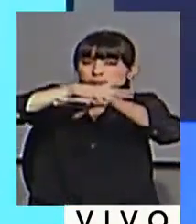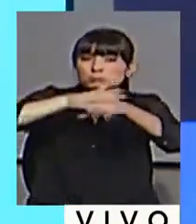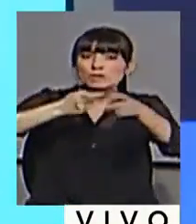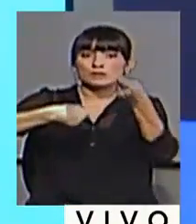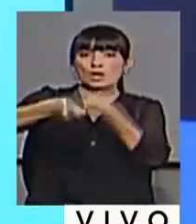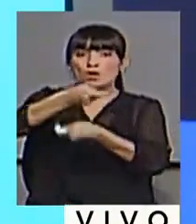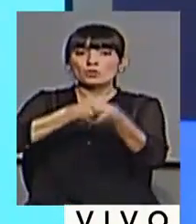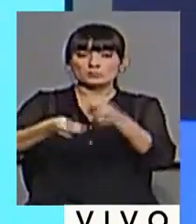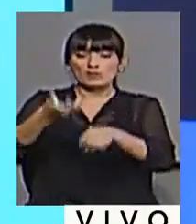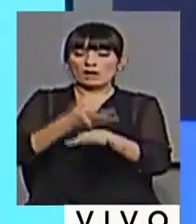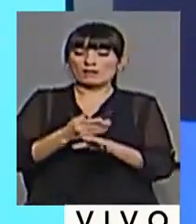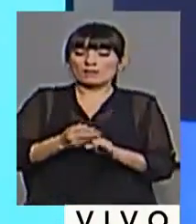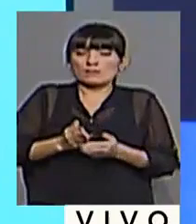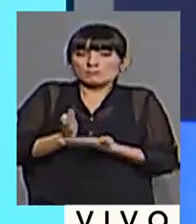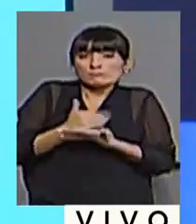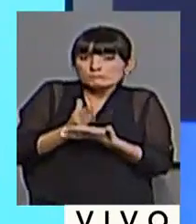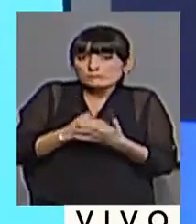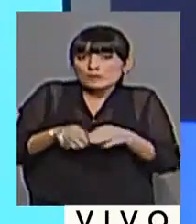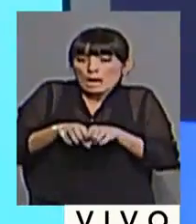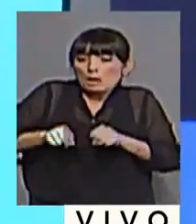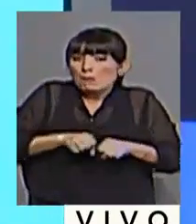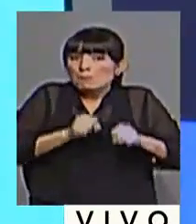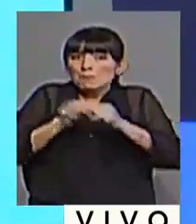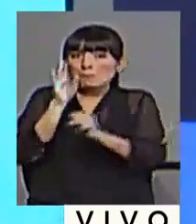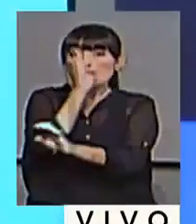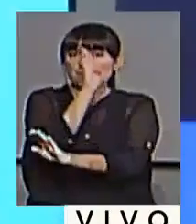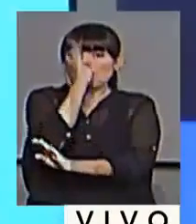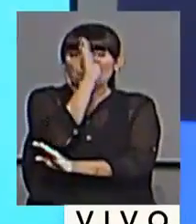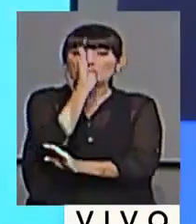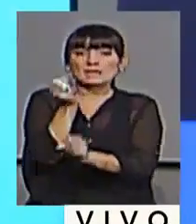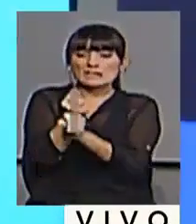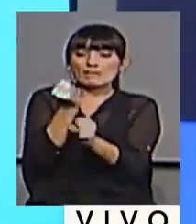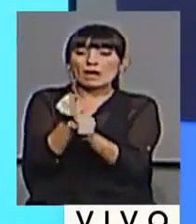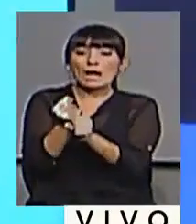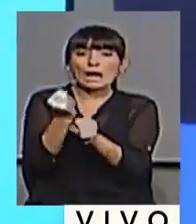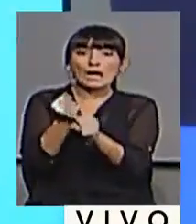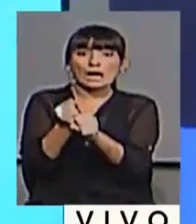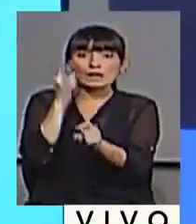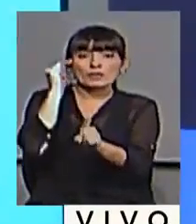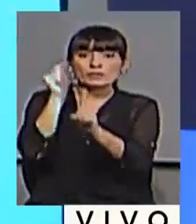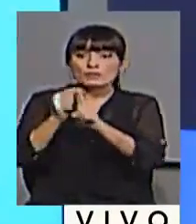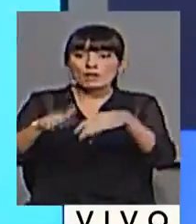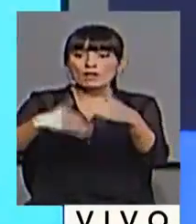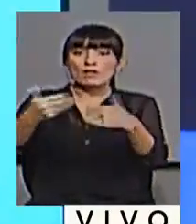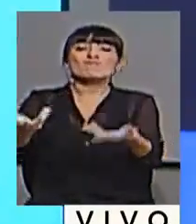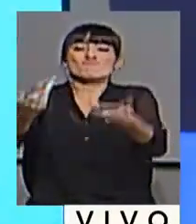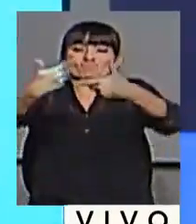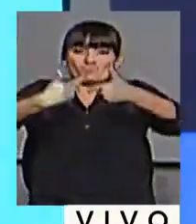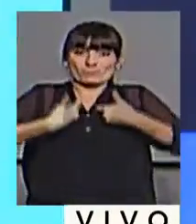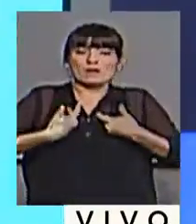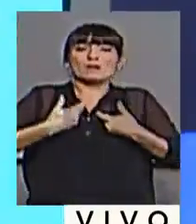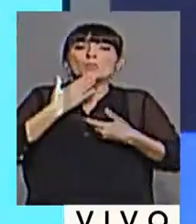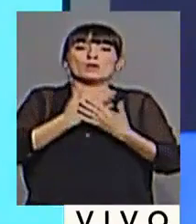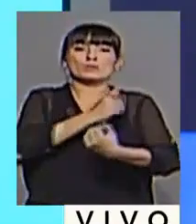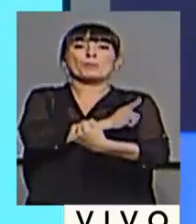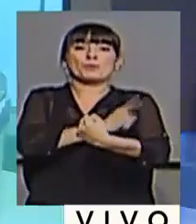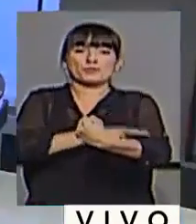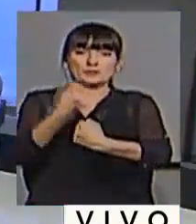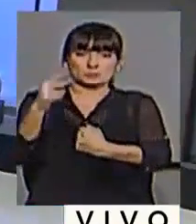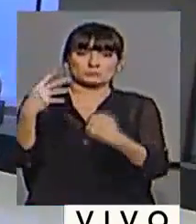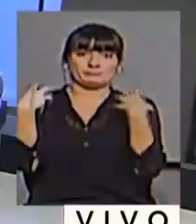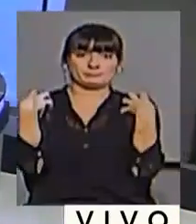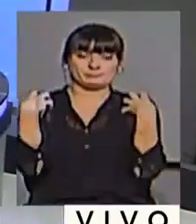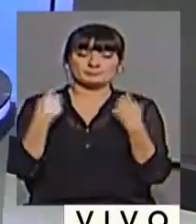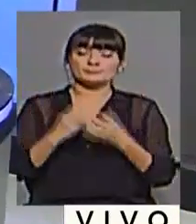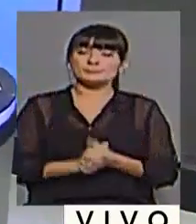se coluden y que trabajan para sí mismos cuando tienen el poder en sus manos. Sergio Espejo,